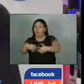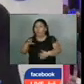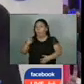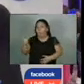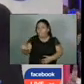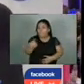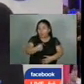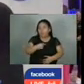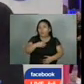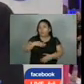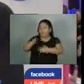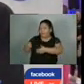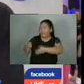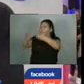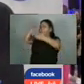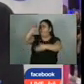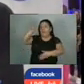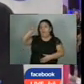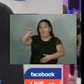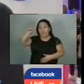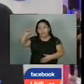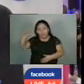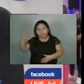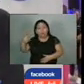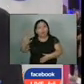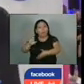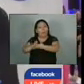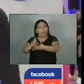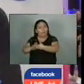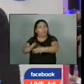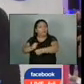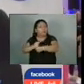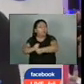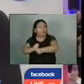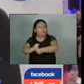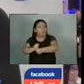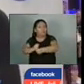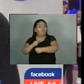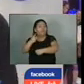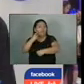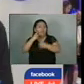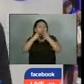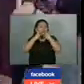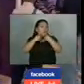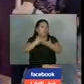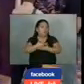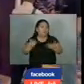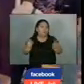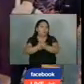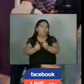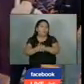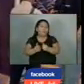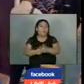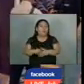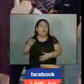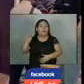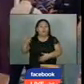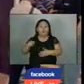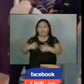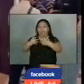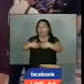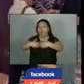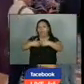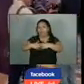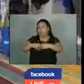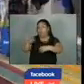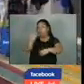que han confiado a través de sus seguros con nosotros, pues se ven protegidas ante cualquier evento. El crecimiento de la empresa